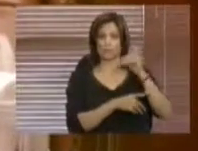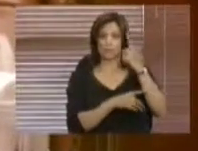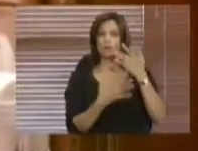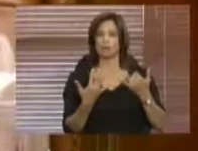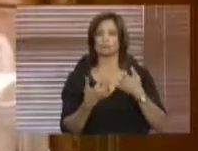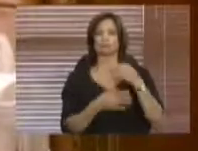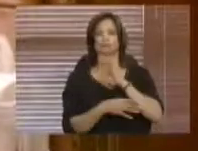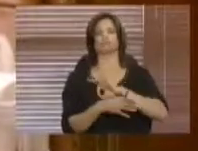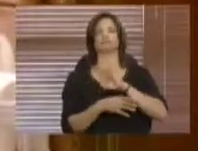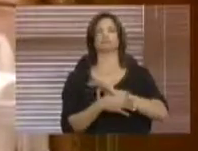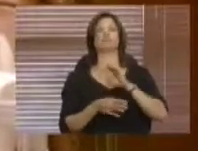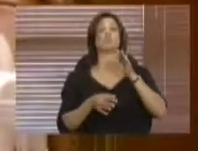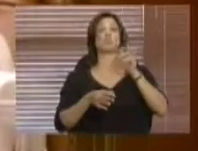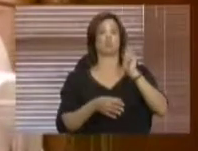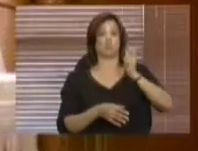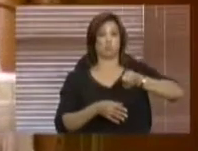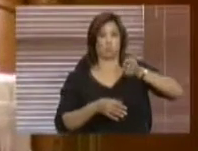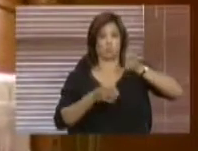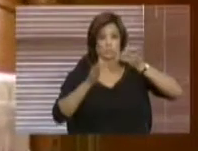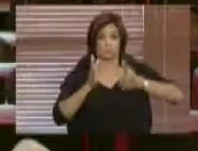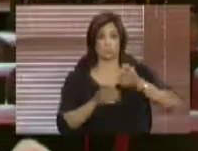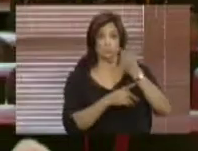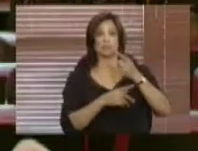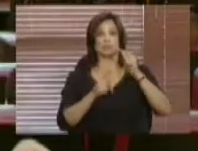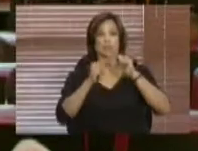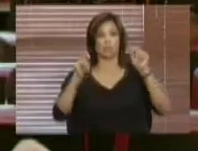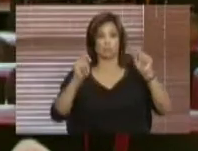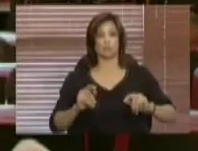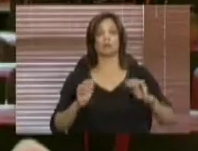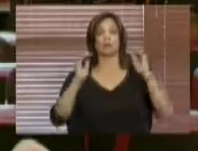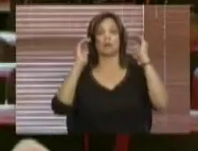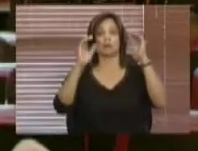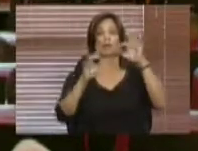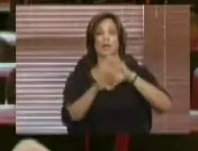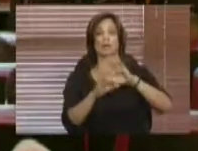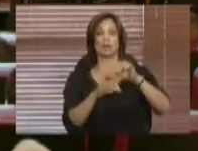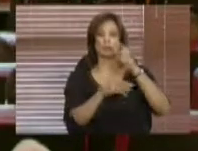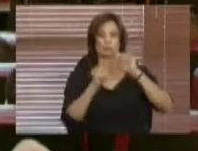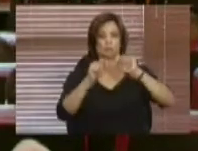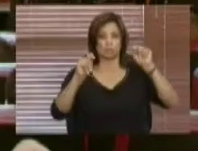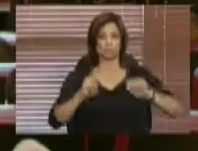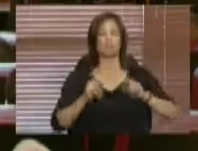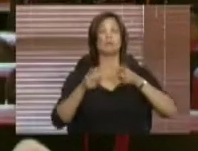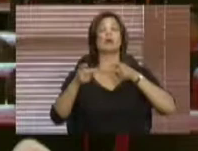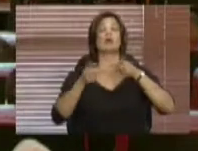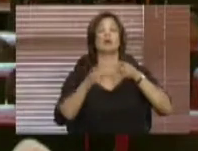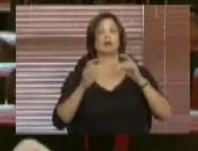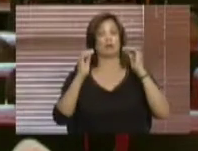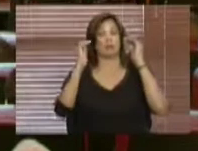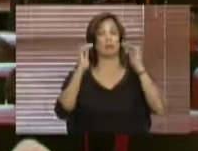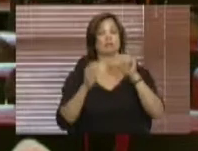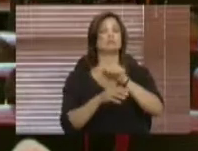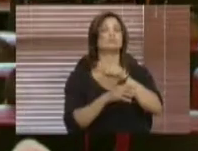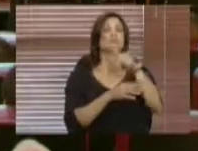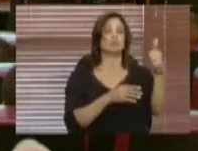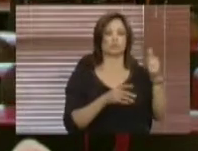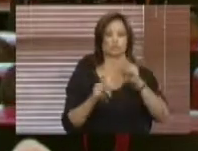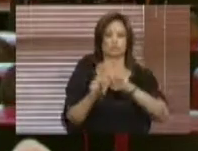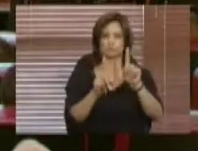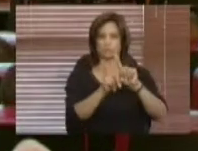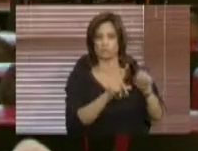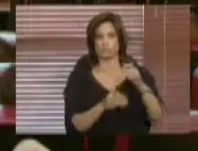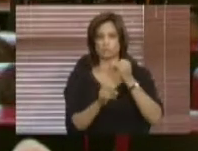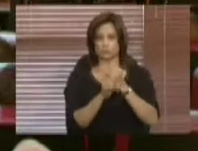se beneficiaron jueces del Tribunal Superior Electoral, Tribunal Superior Administrativo y otros